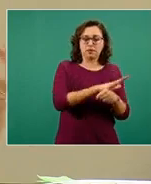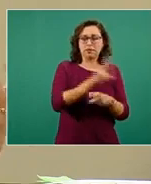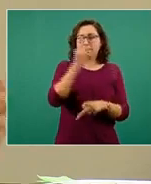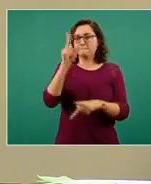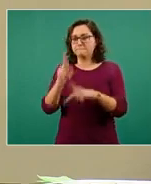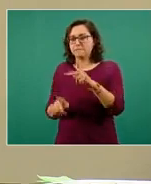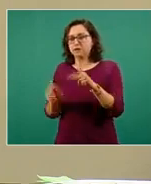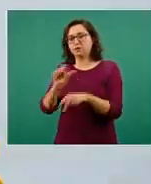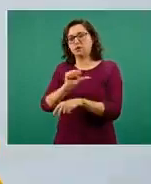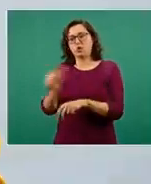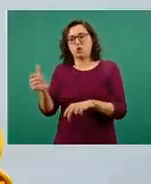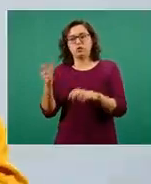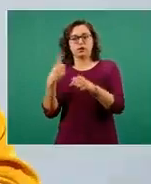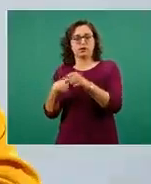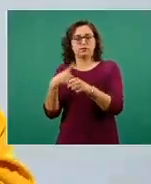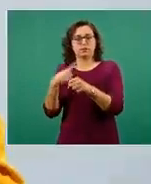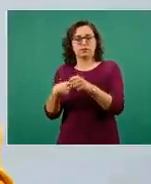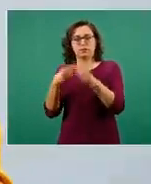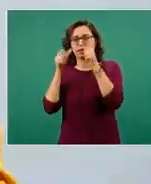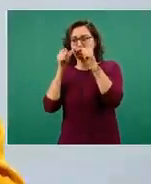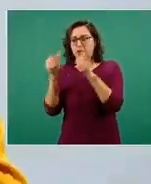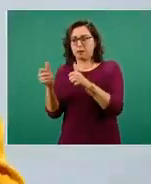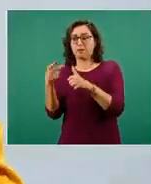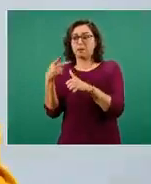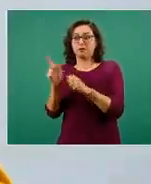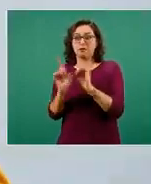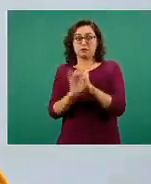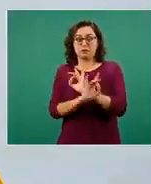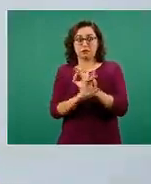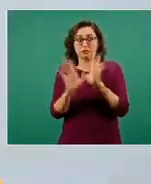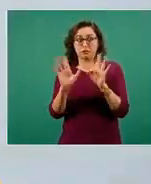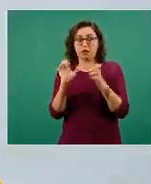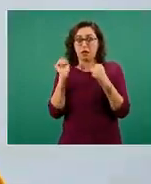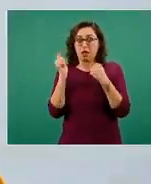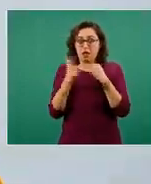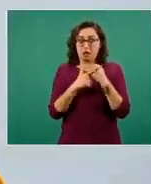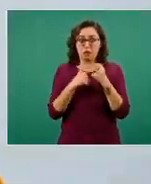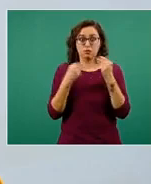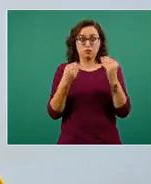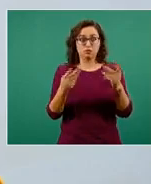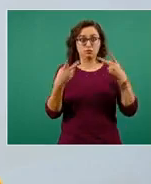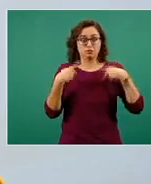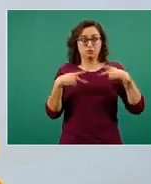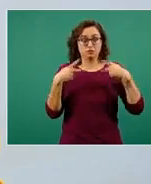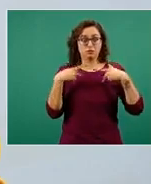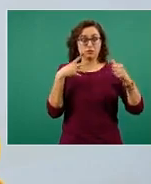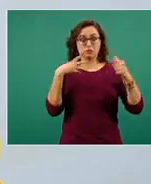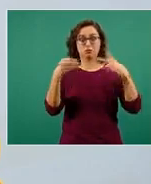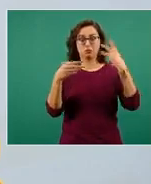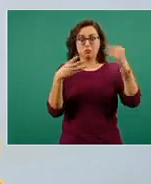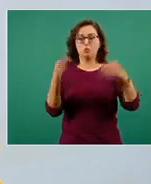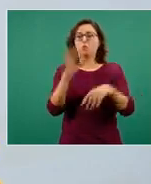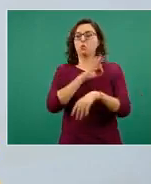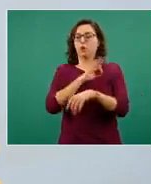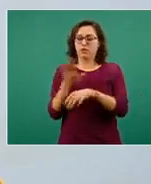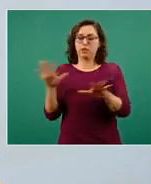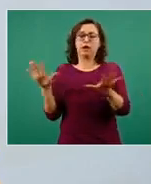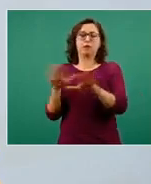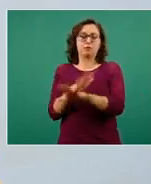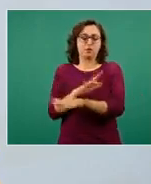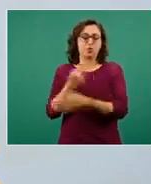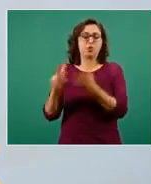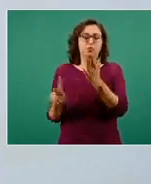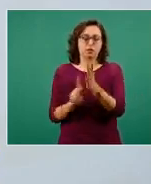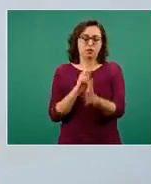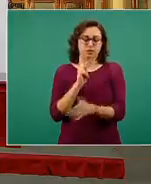O sea, esto sí, la forma como se hizo la reconversión hospitalaria nos permite tener mucha flexibilidad. Se